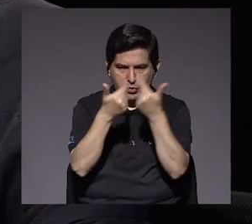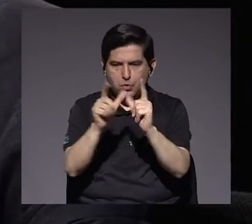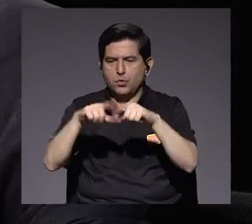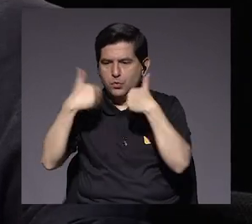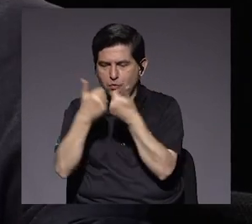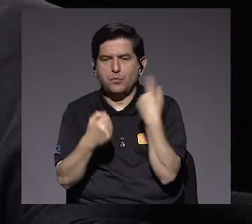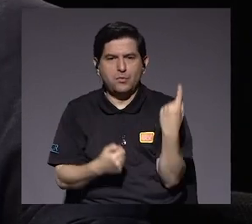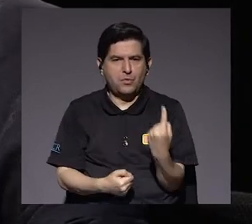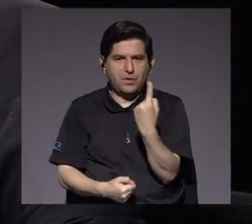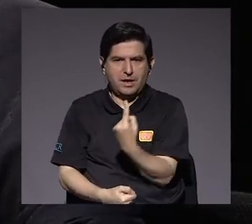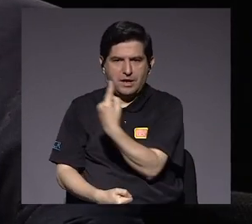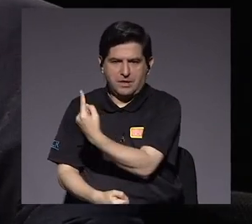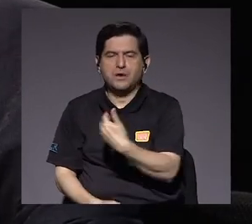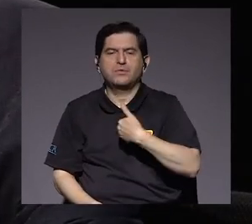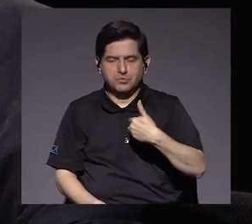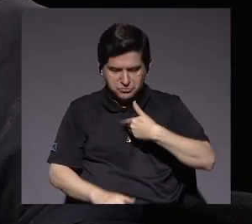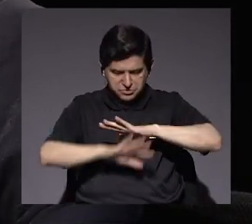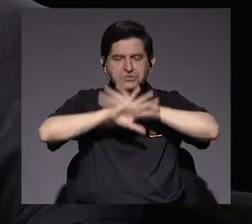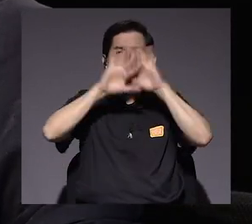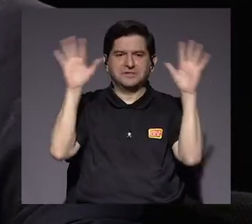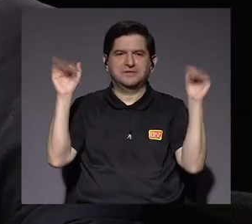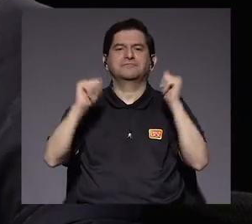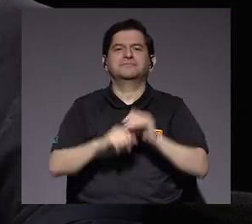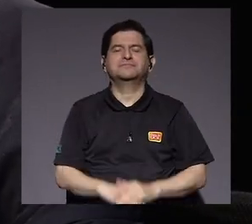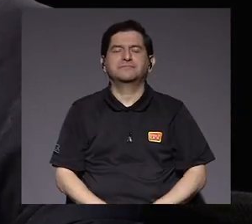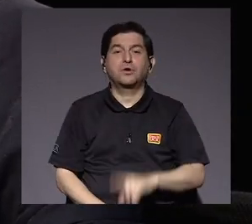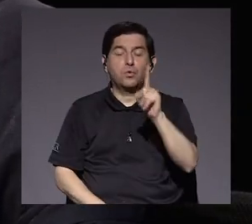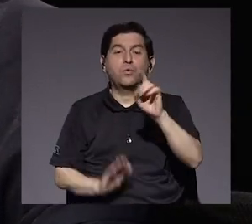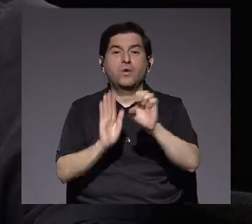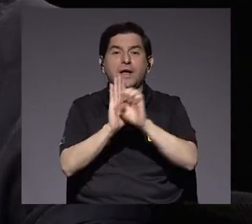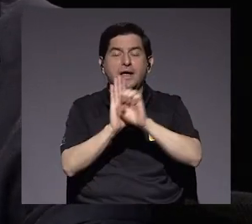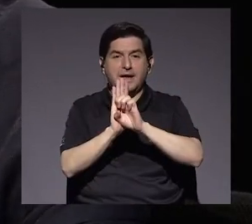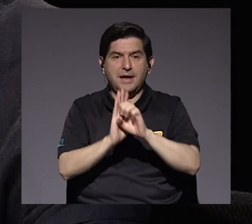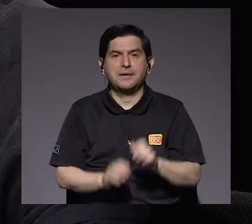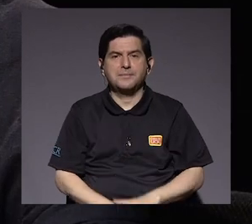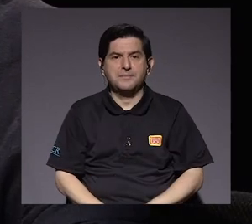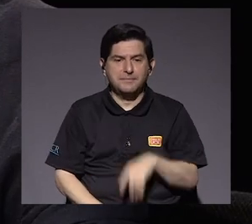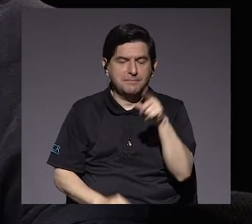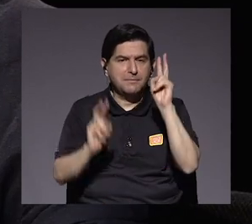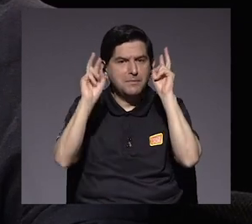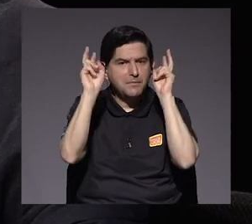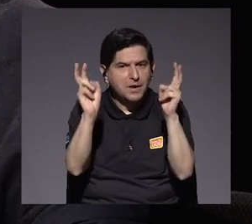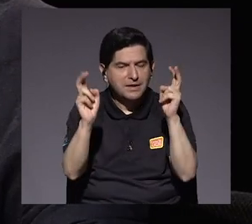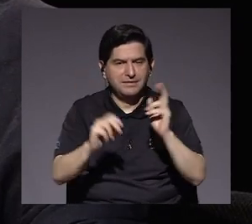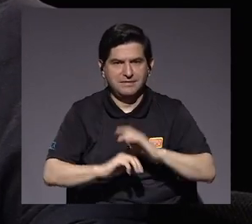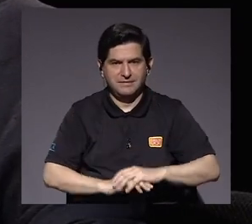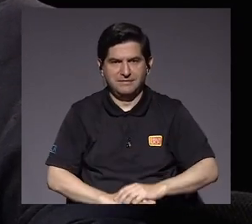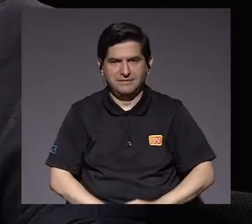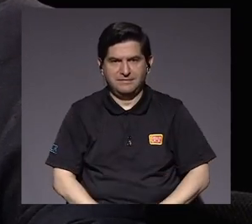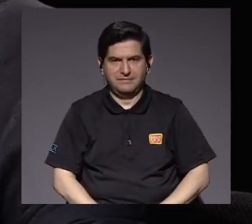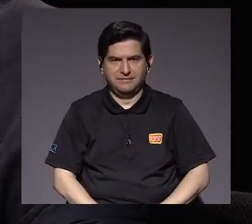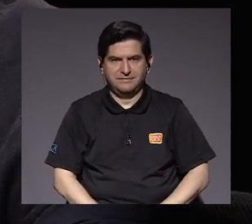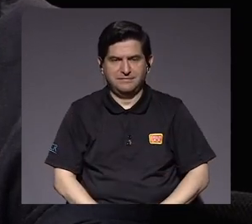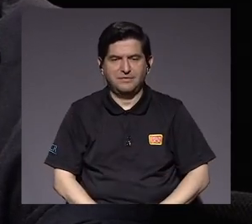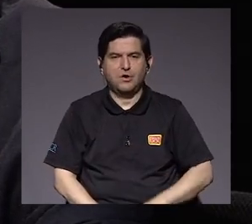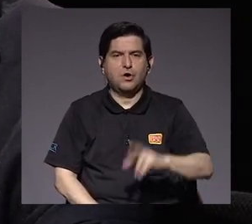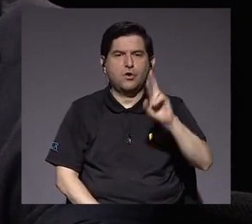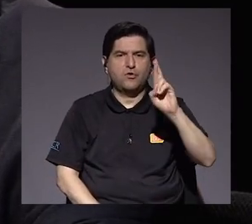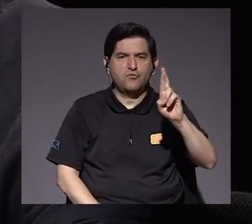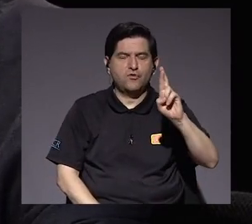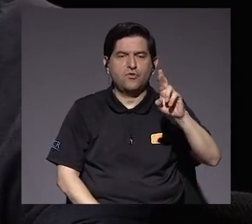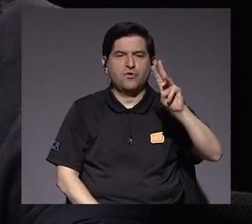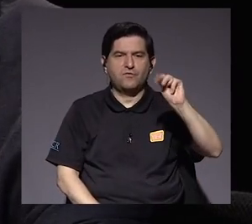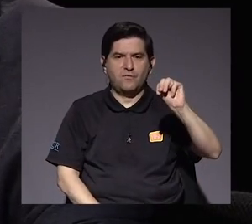de los jerarcas y cada uno de los jerarcas lo ha tenido muy claro. Me parece que un ejemplo clarísimo para este tema es el de don